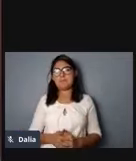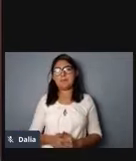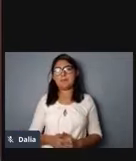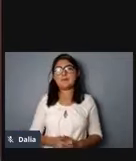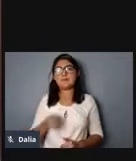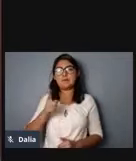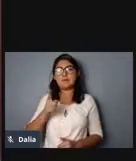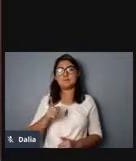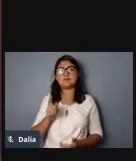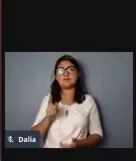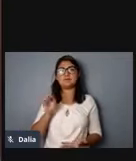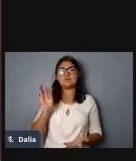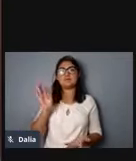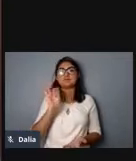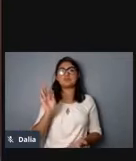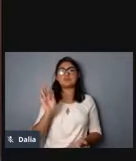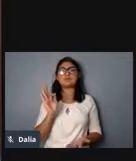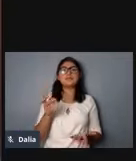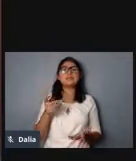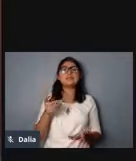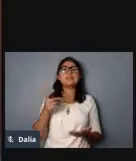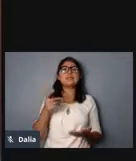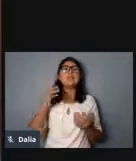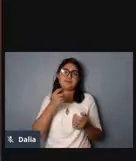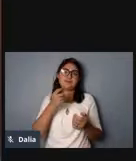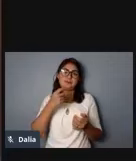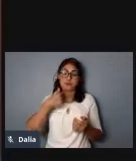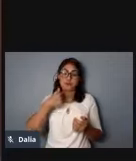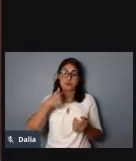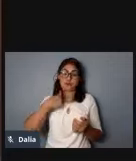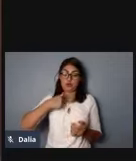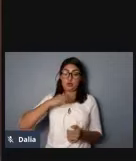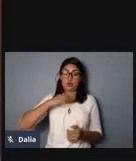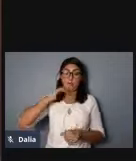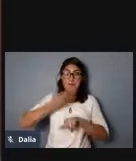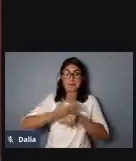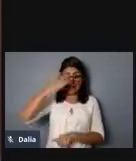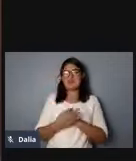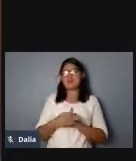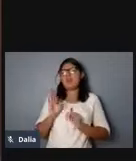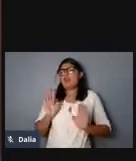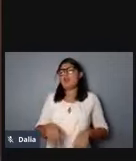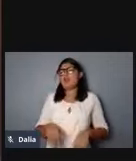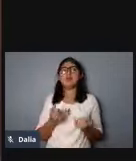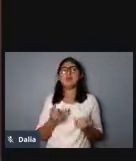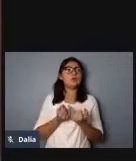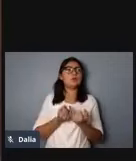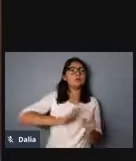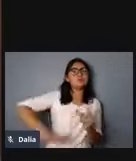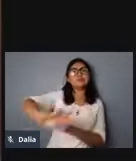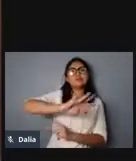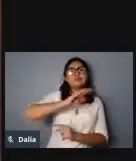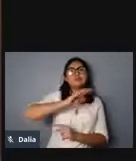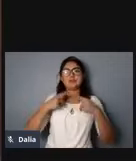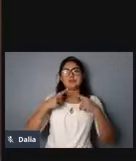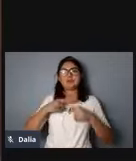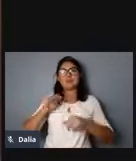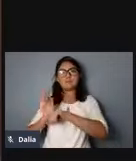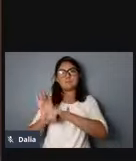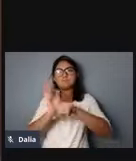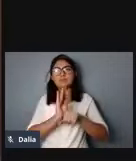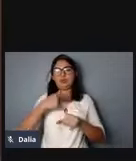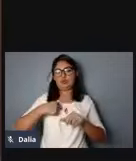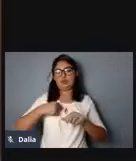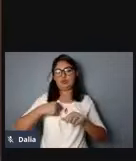que se asume al usar estos accesorios y al sanitizar todas las cosas. Por eso